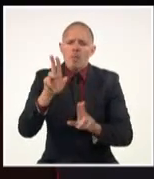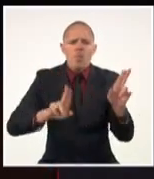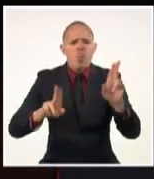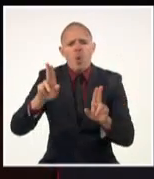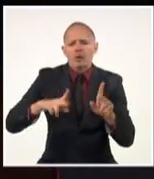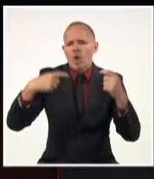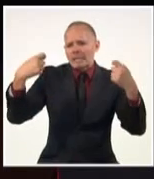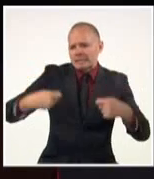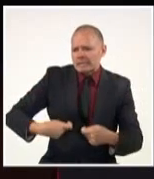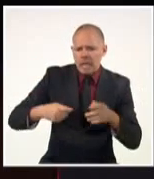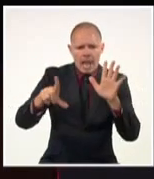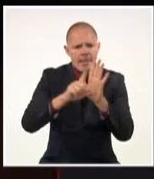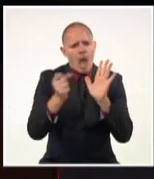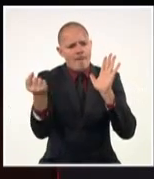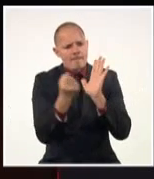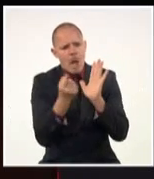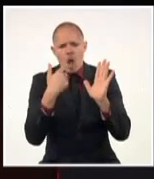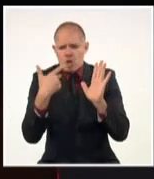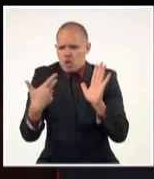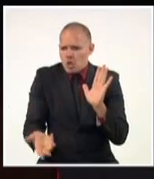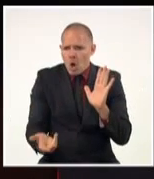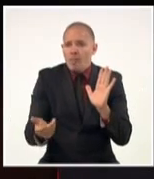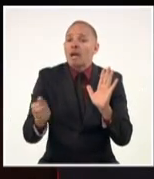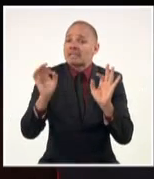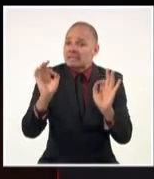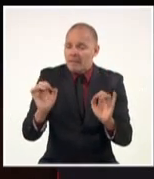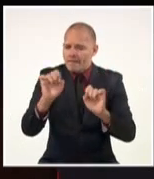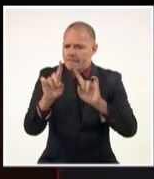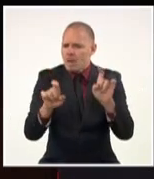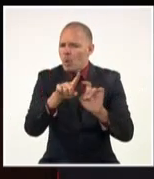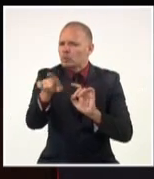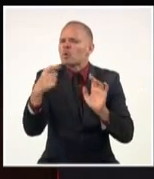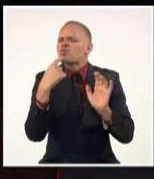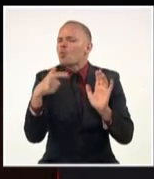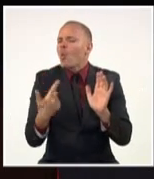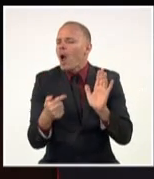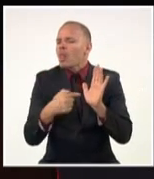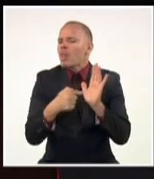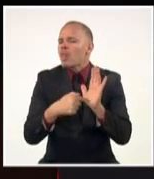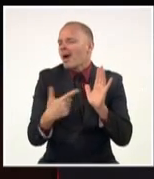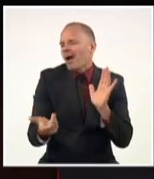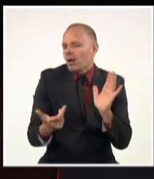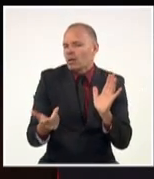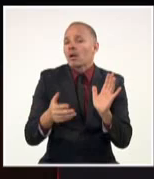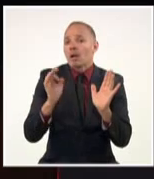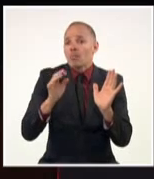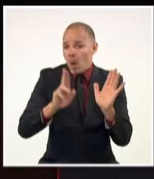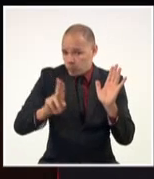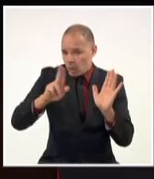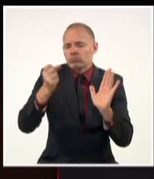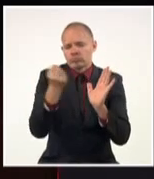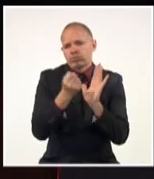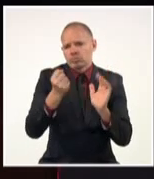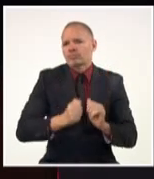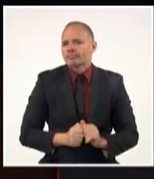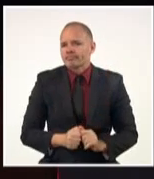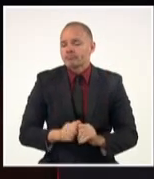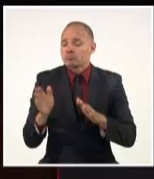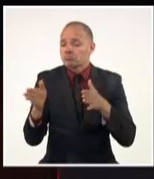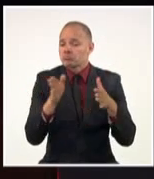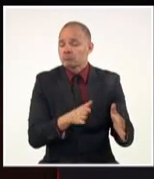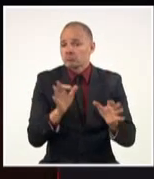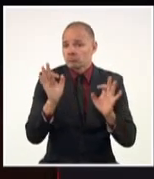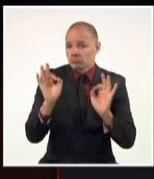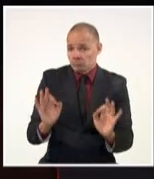decisiones en las cuestiones del desarrollo económico-social del país. Esta es la revolución que liquidó el